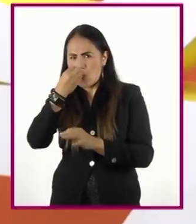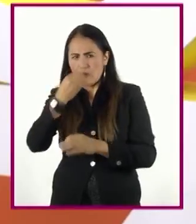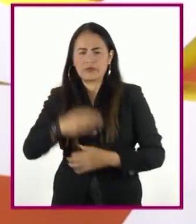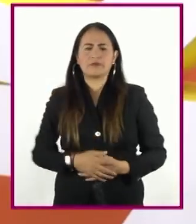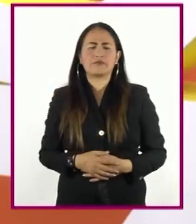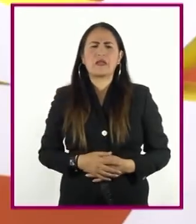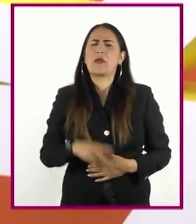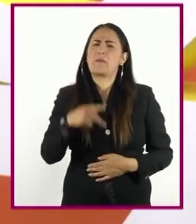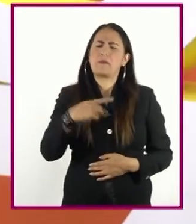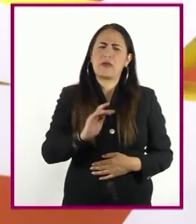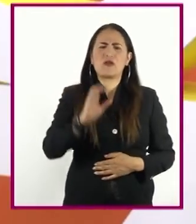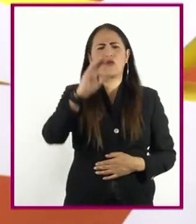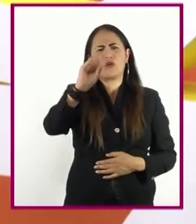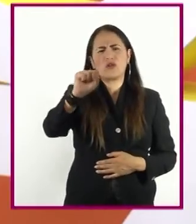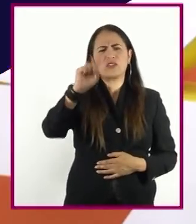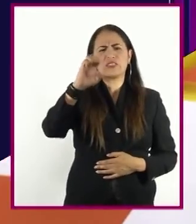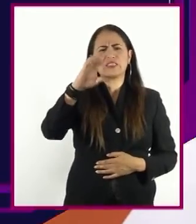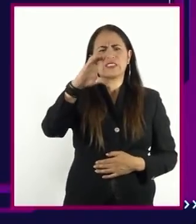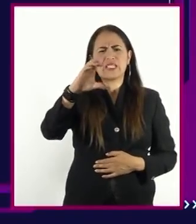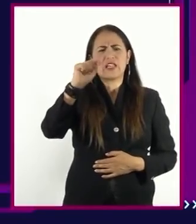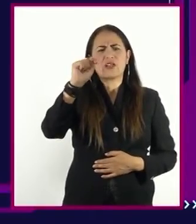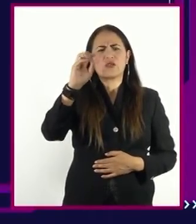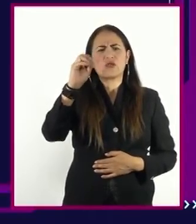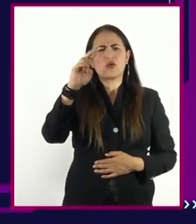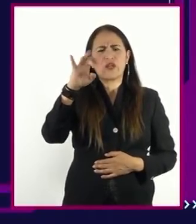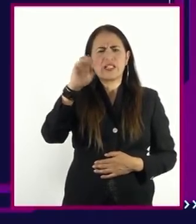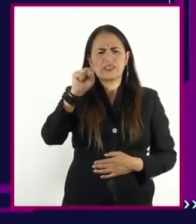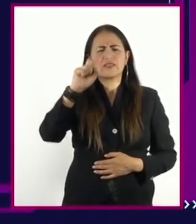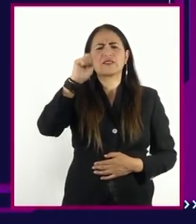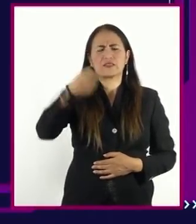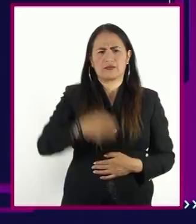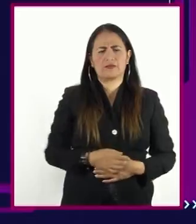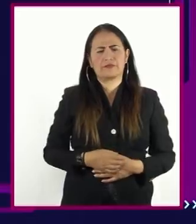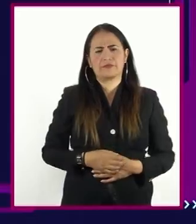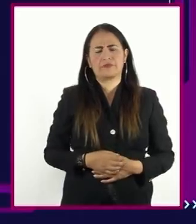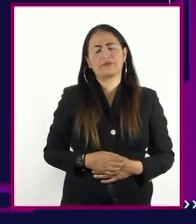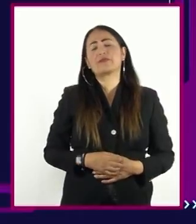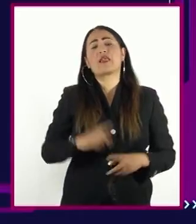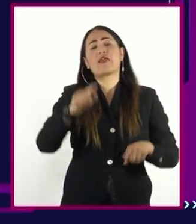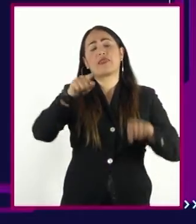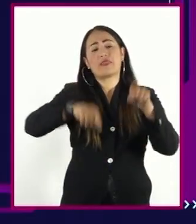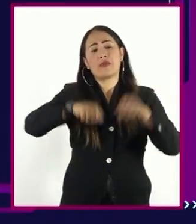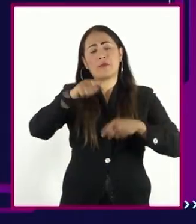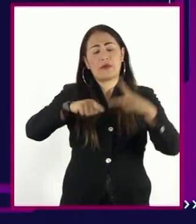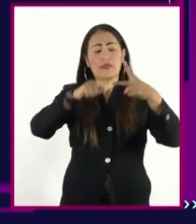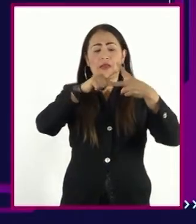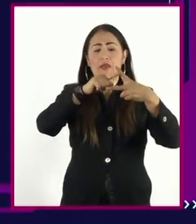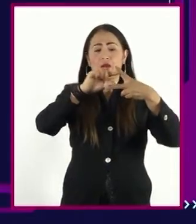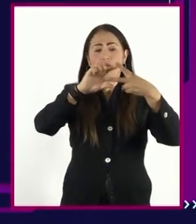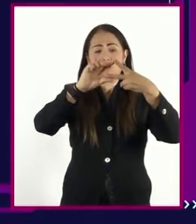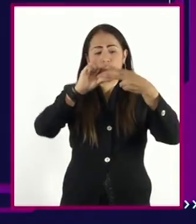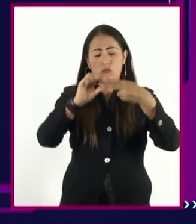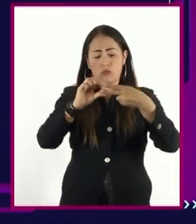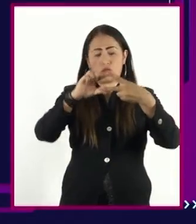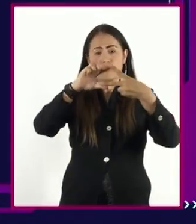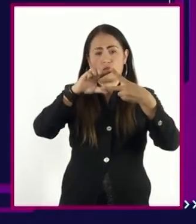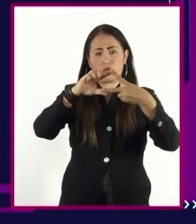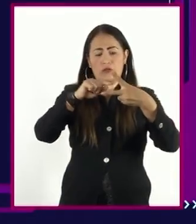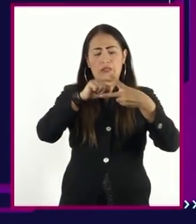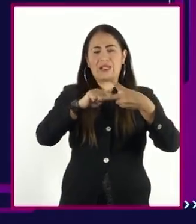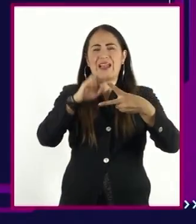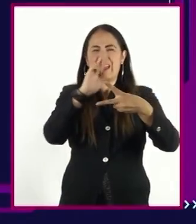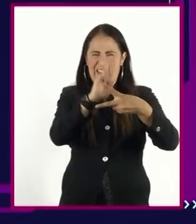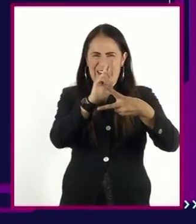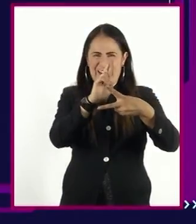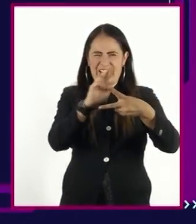maestra? Se denomina sector a la proporción del círculo determinada por un ángulo central formado por 2 radios,